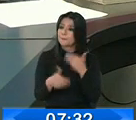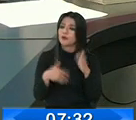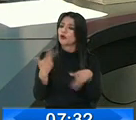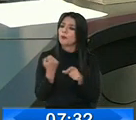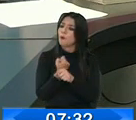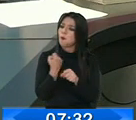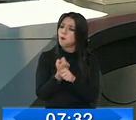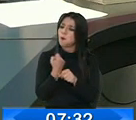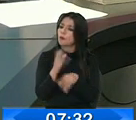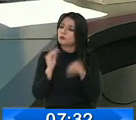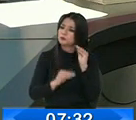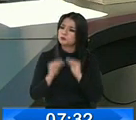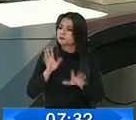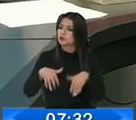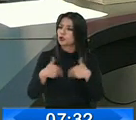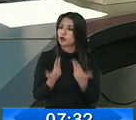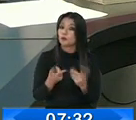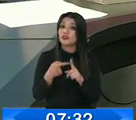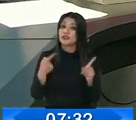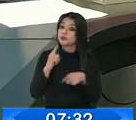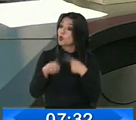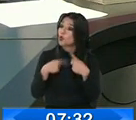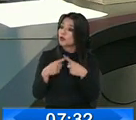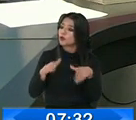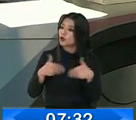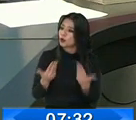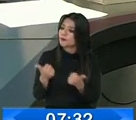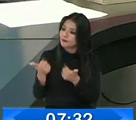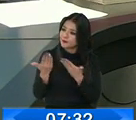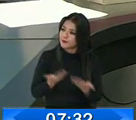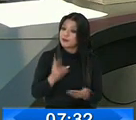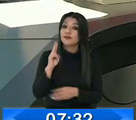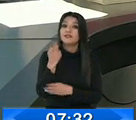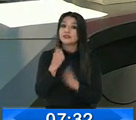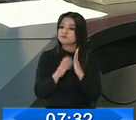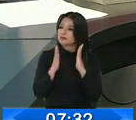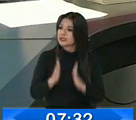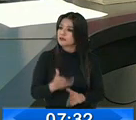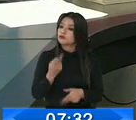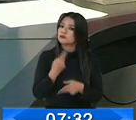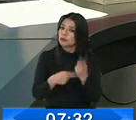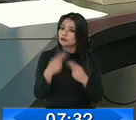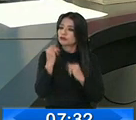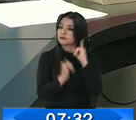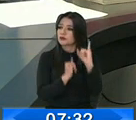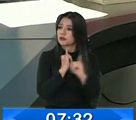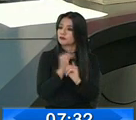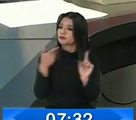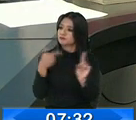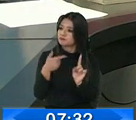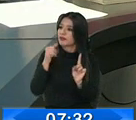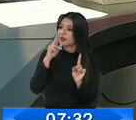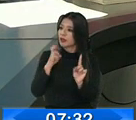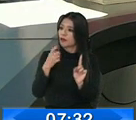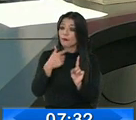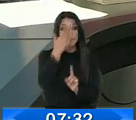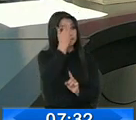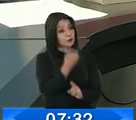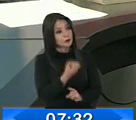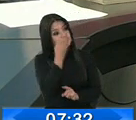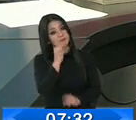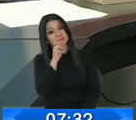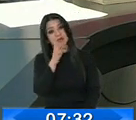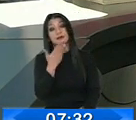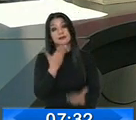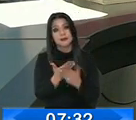viene confeccionando? ¿Desde cuándo y en qué condiciones? Bienvenido al viceministro de Comercio Exterior, Diego Caicedo. Buenos días, Miguel. Muchas